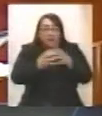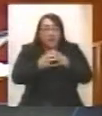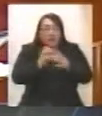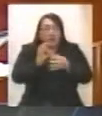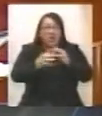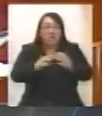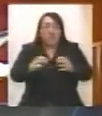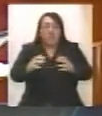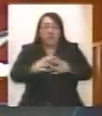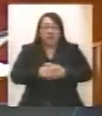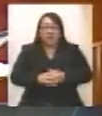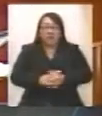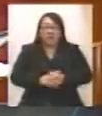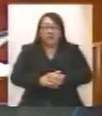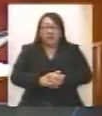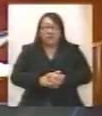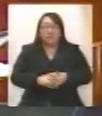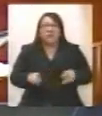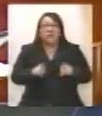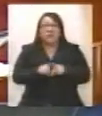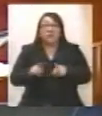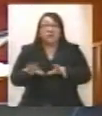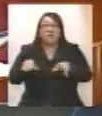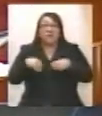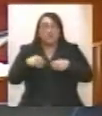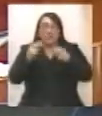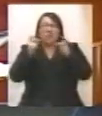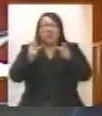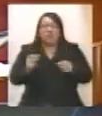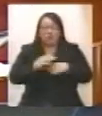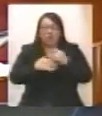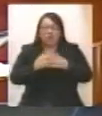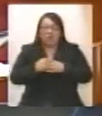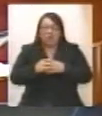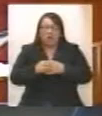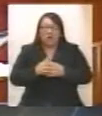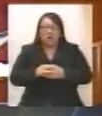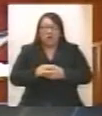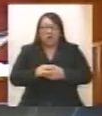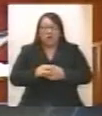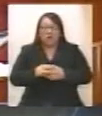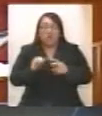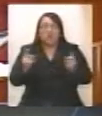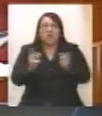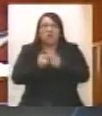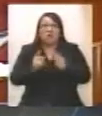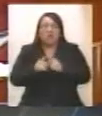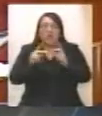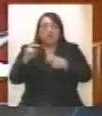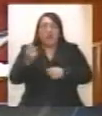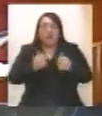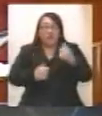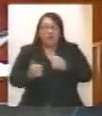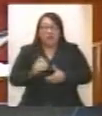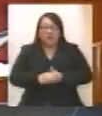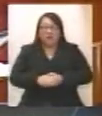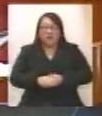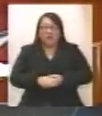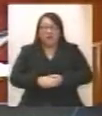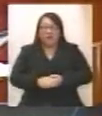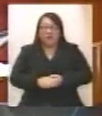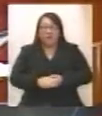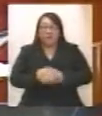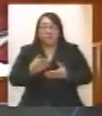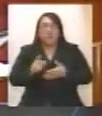economía; adecuación de regulaciones y simplificación administrativa, eje